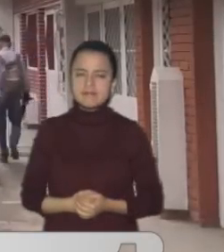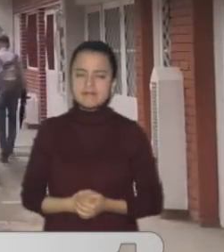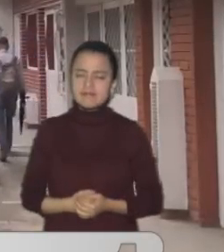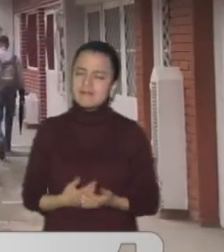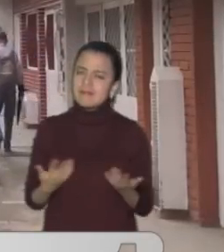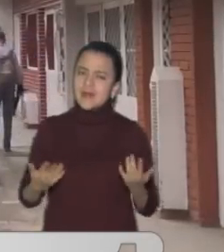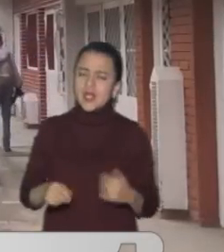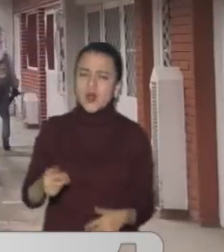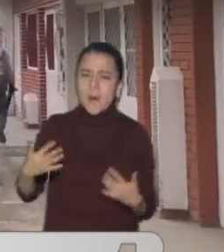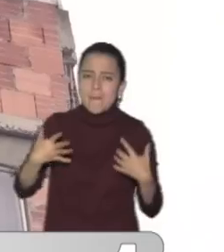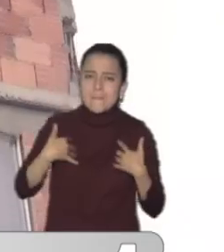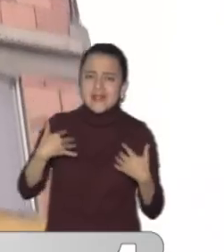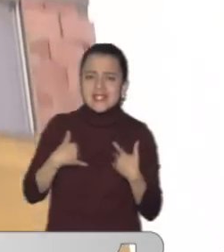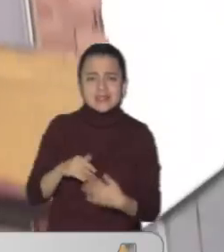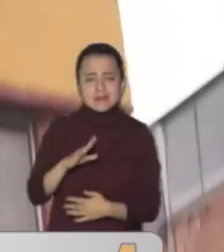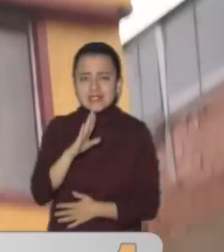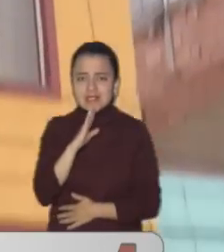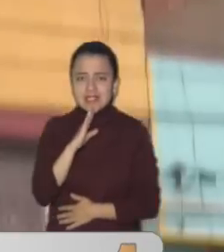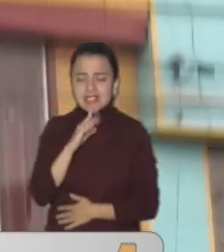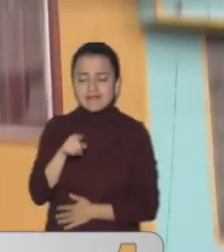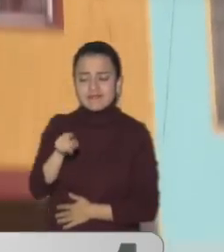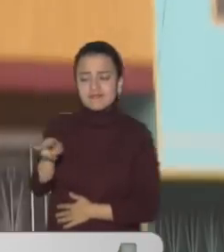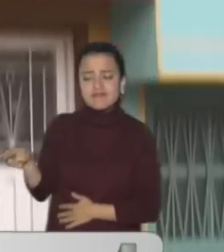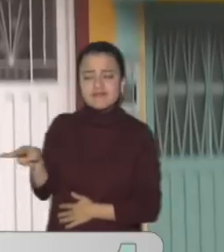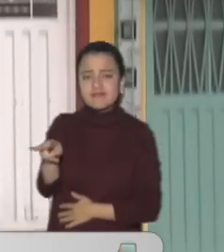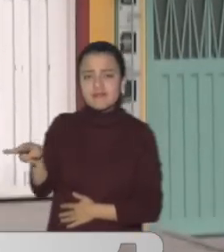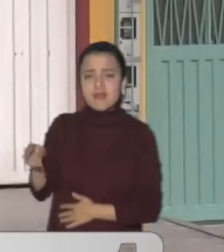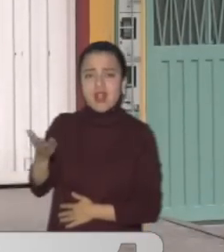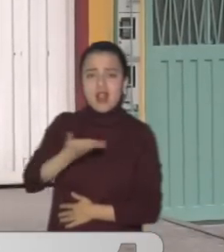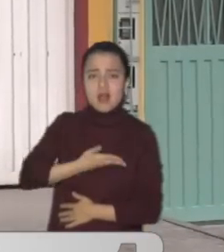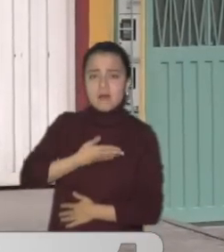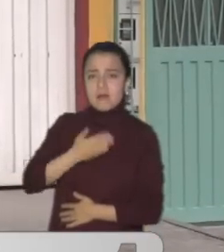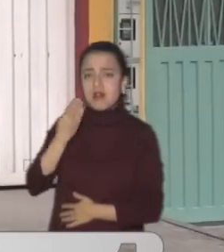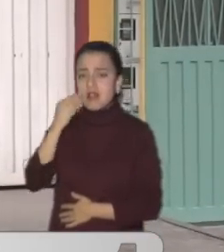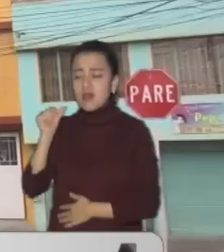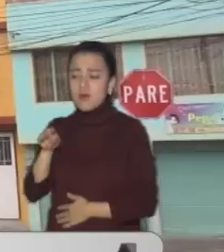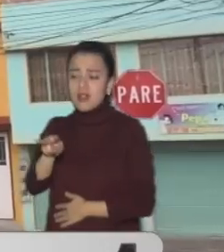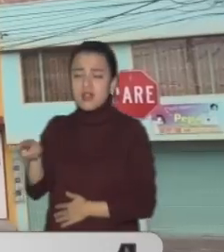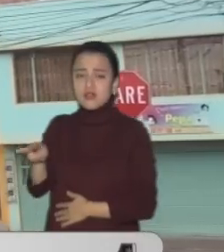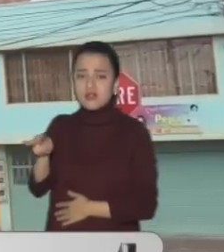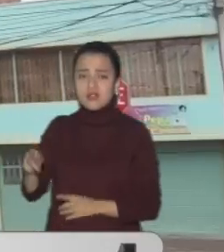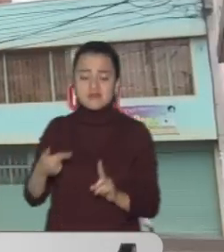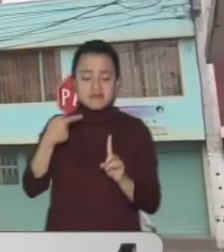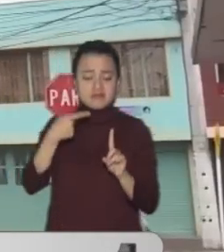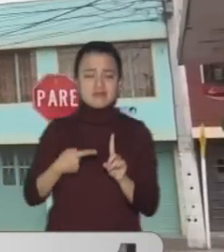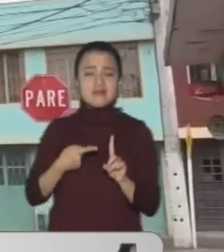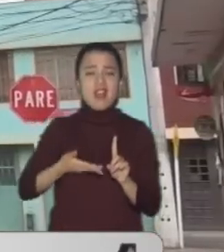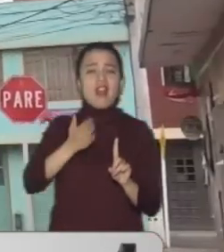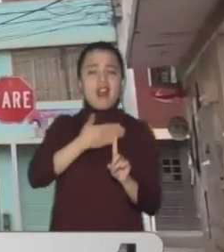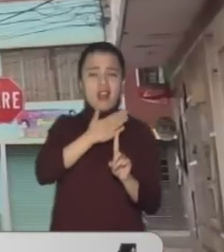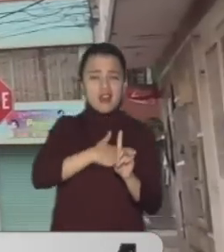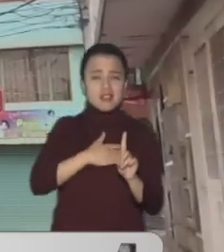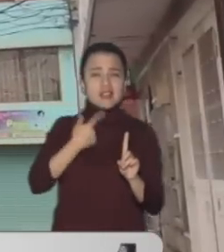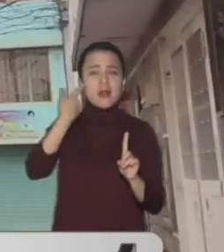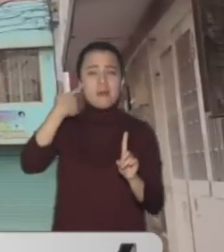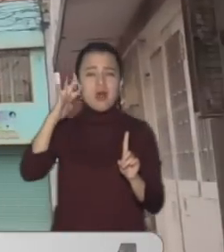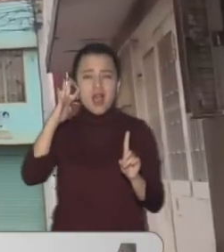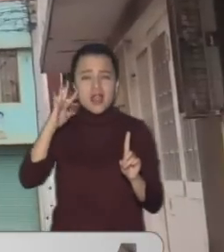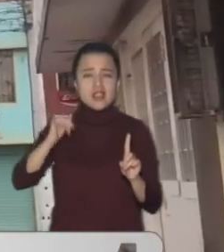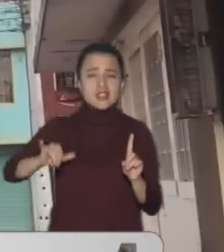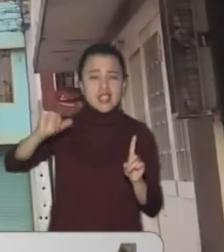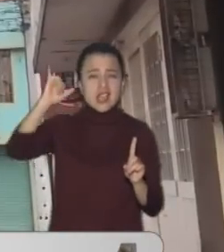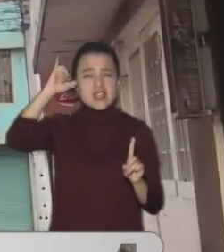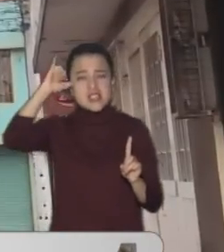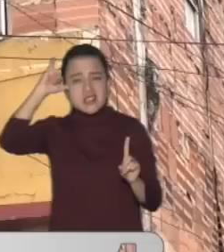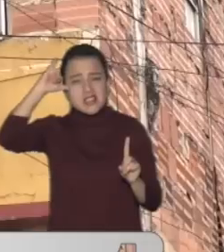dos víctimas de este atroz crimen. Al parecer, como usted lo decía al inicio, esta persona presenta problemas